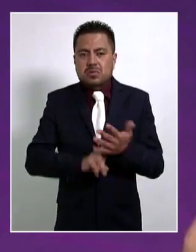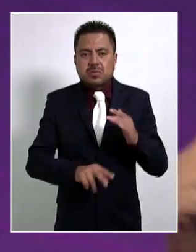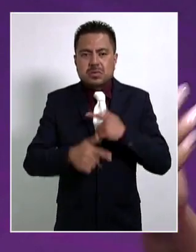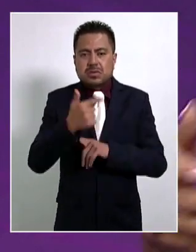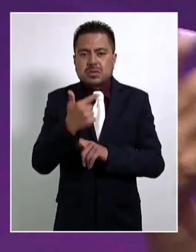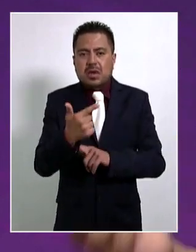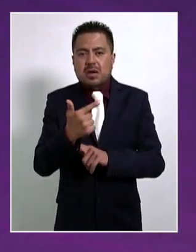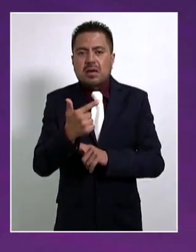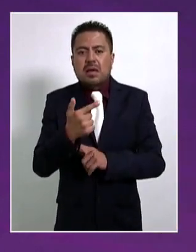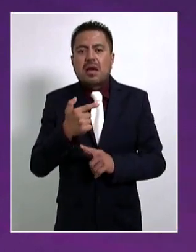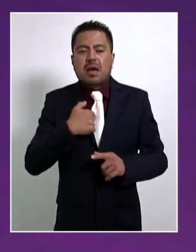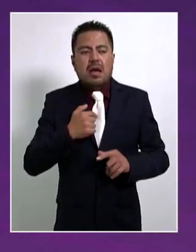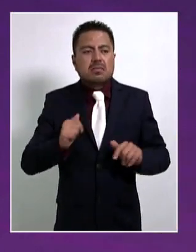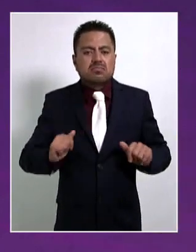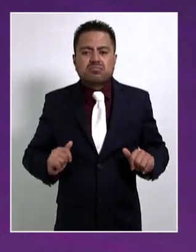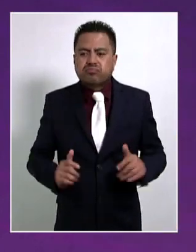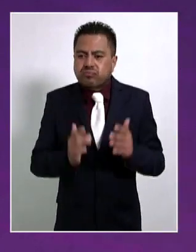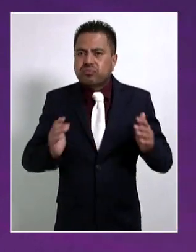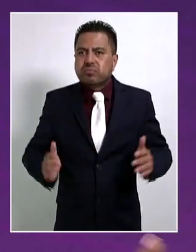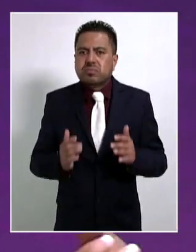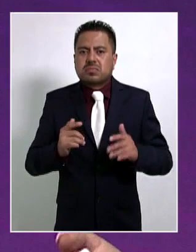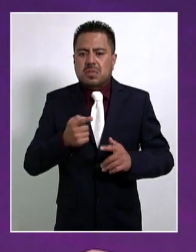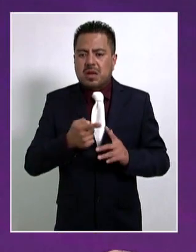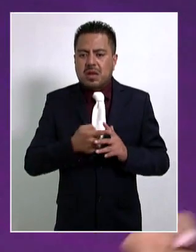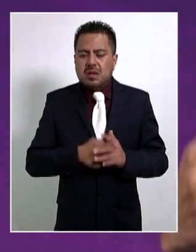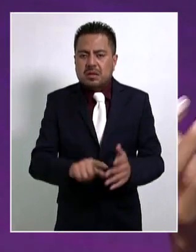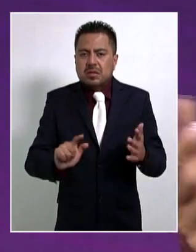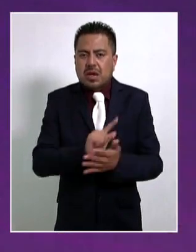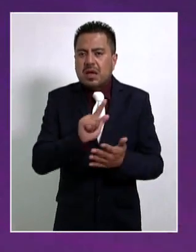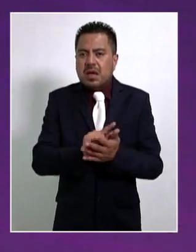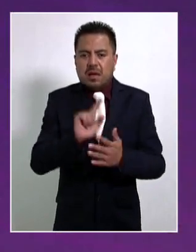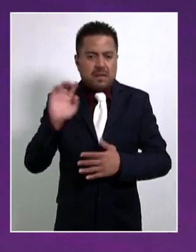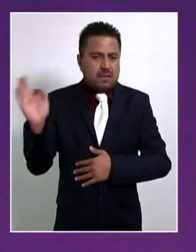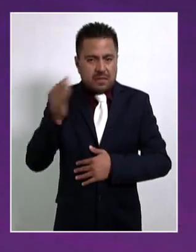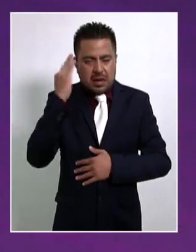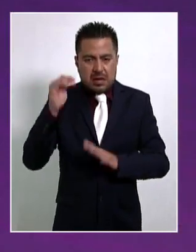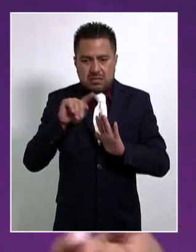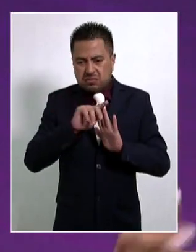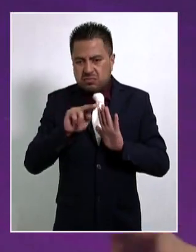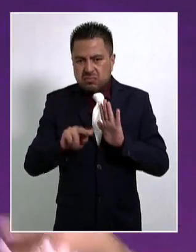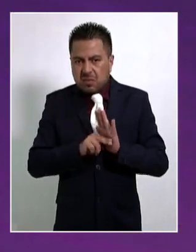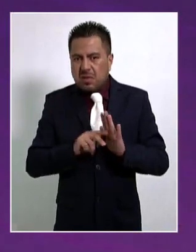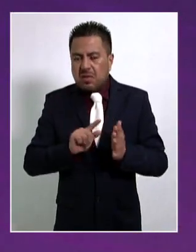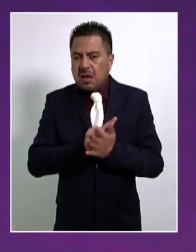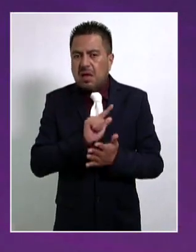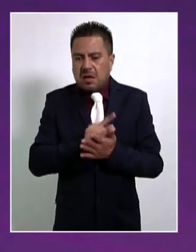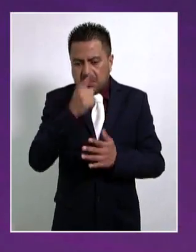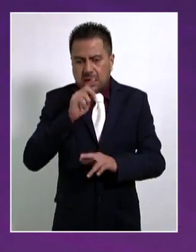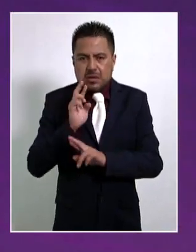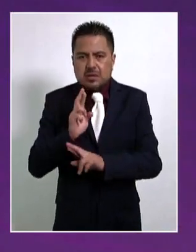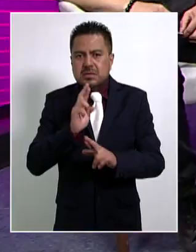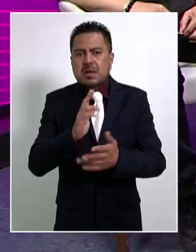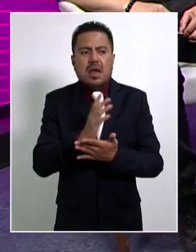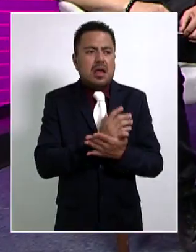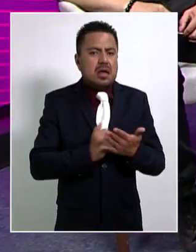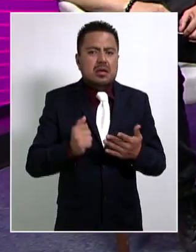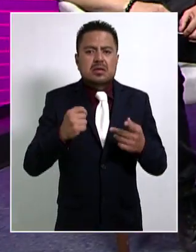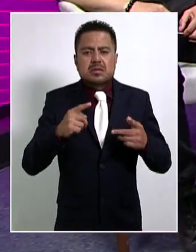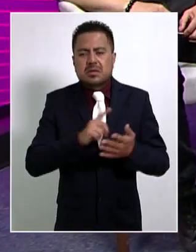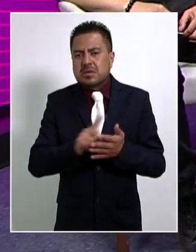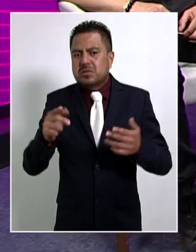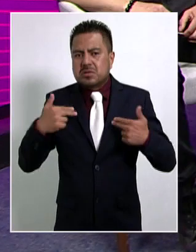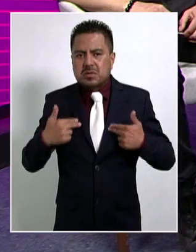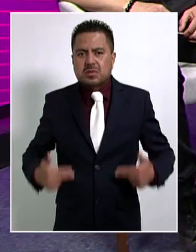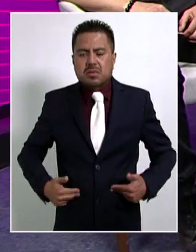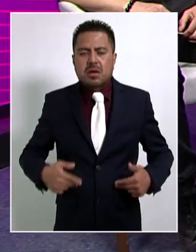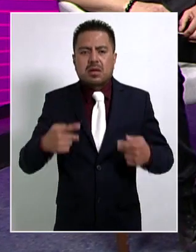2007, que habíamos estado dándole seguimiento a iniciativas a nivel federal para el respeto y la garantía de los derechos humanos de